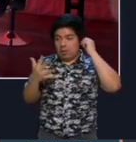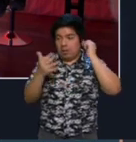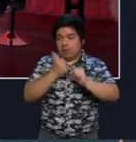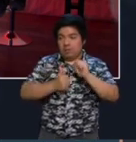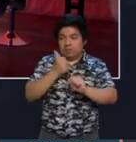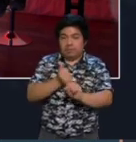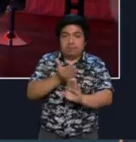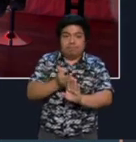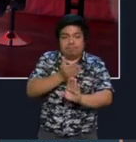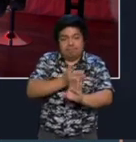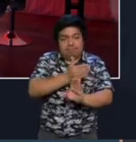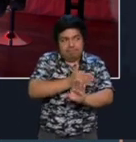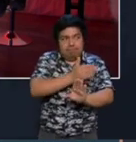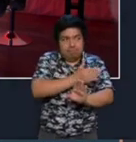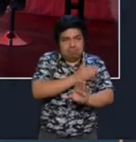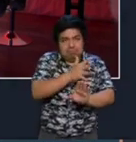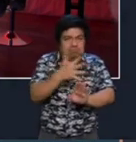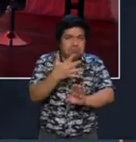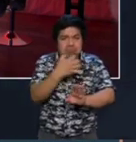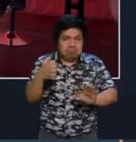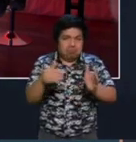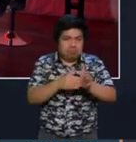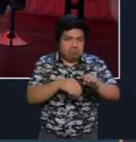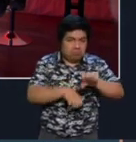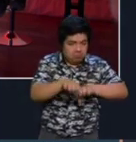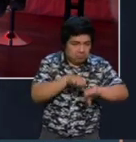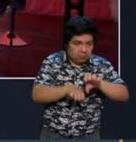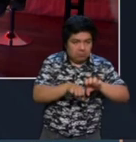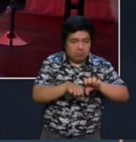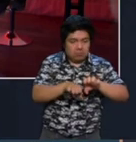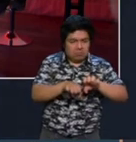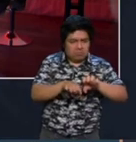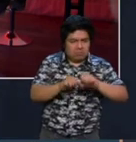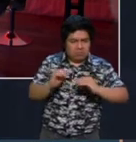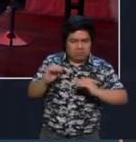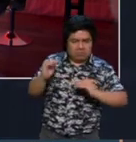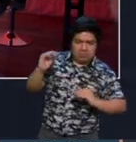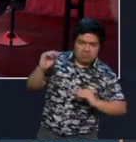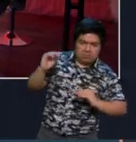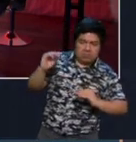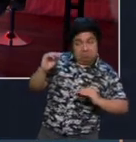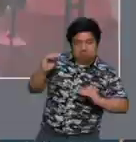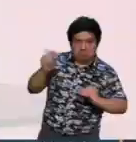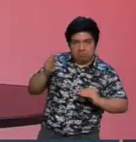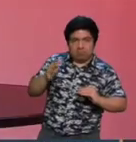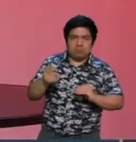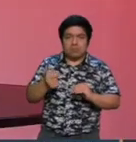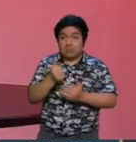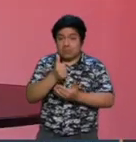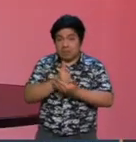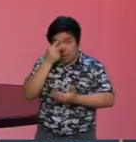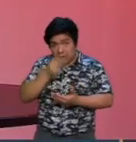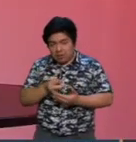se generaban más de 500,000. Entonces, la proporción me parece que sí es amplia, me parece que es una ciudad